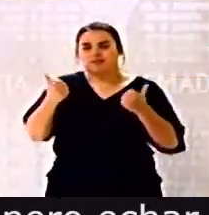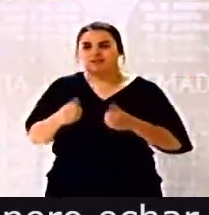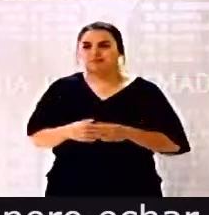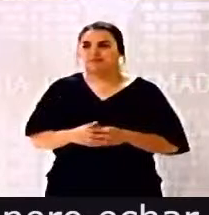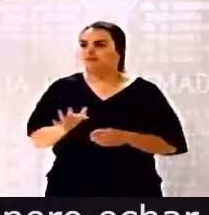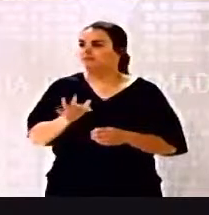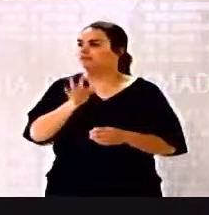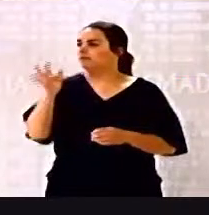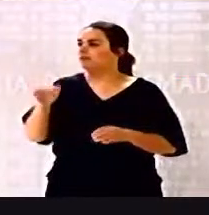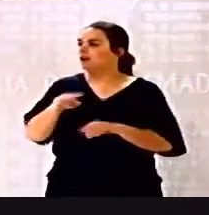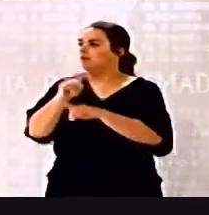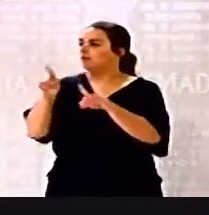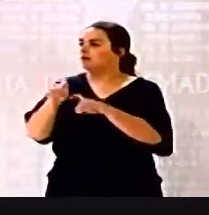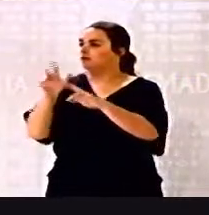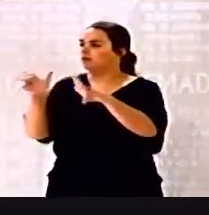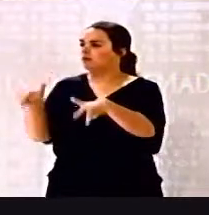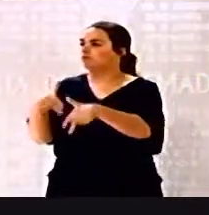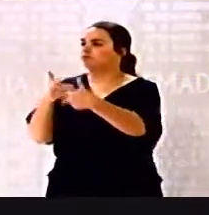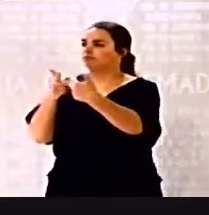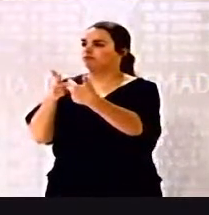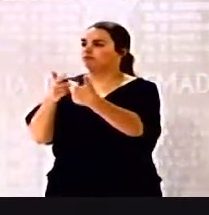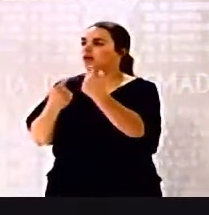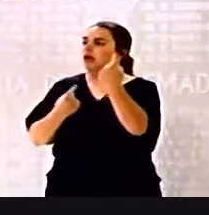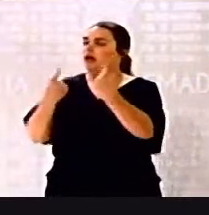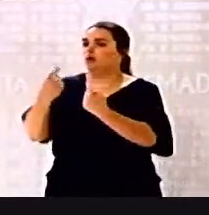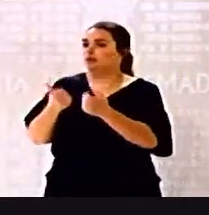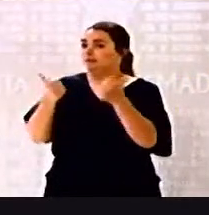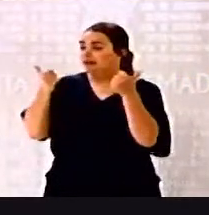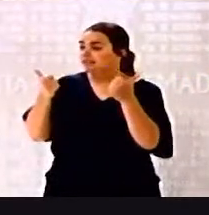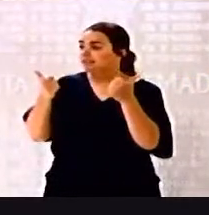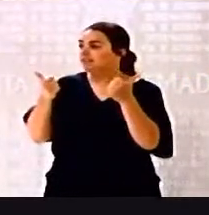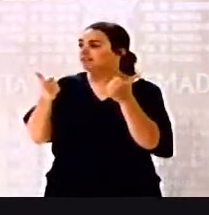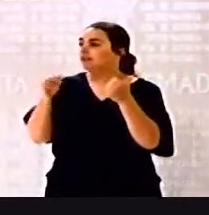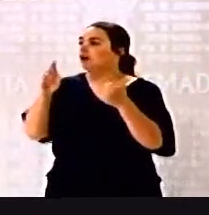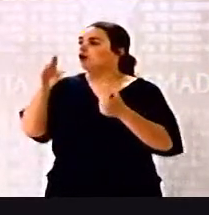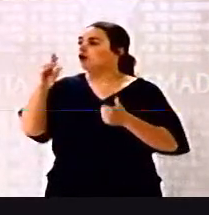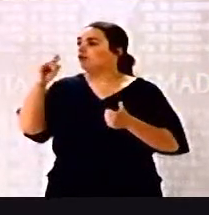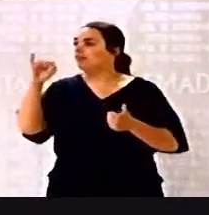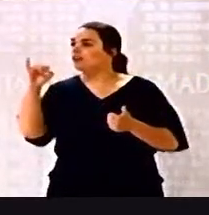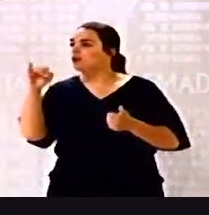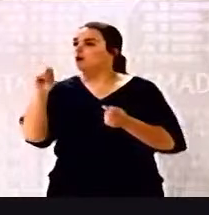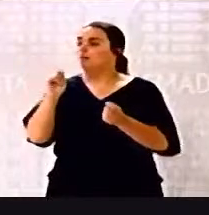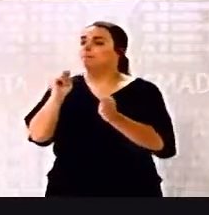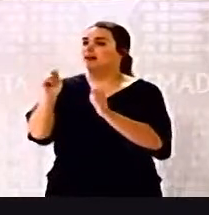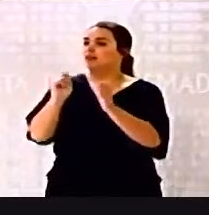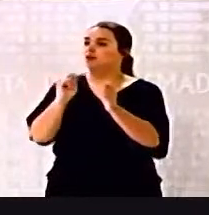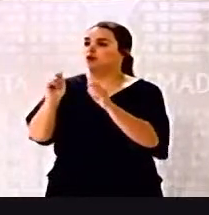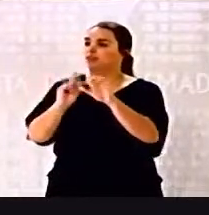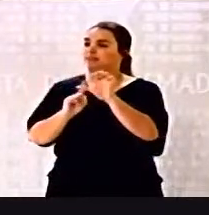Turno ahora de las preguntas por videoconferencia. ¿Alguna pregunta? Rocío Entonado, del periódico Extremadura.